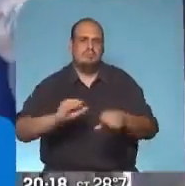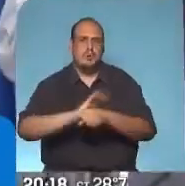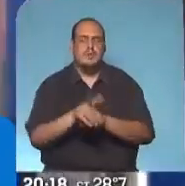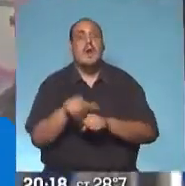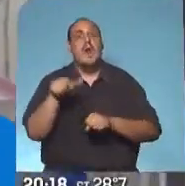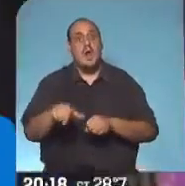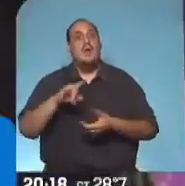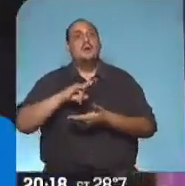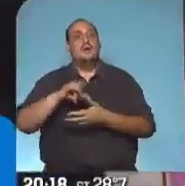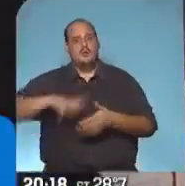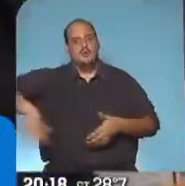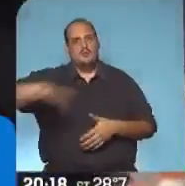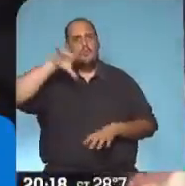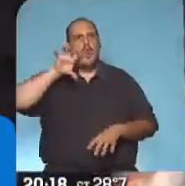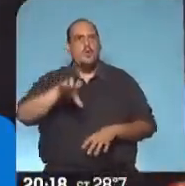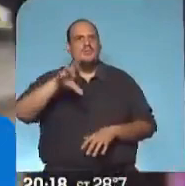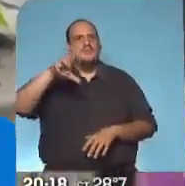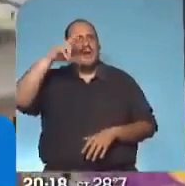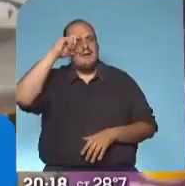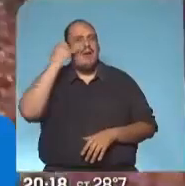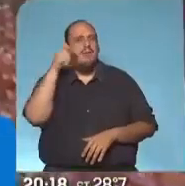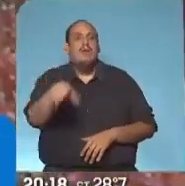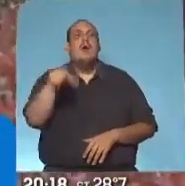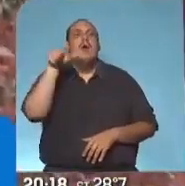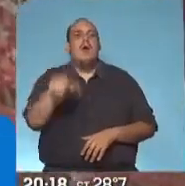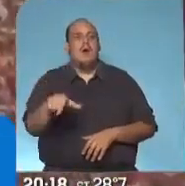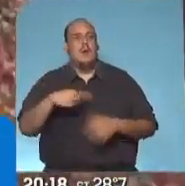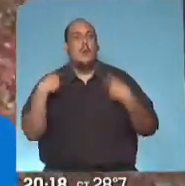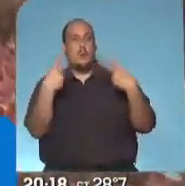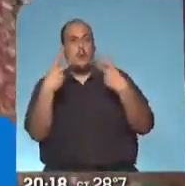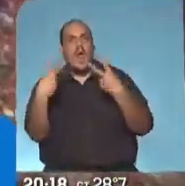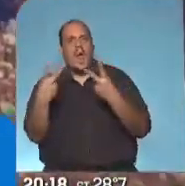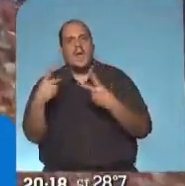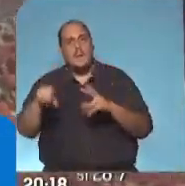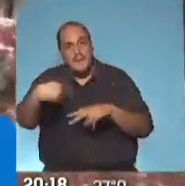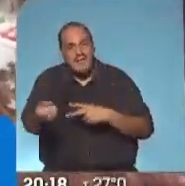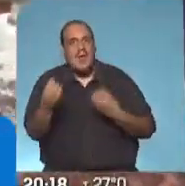es su capital, levantarán las restricciones de viaje a partir de mañana.